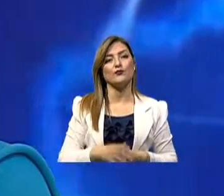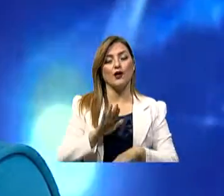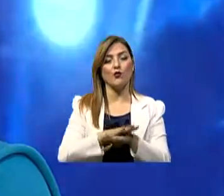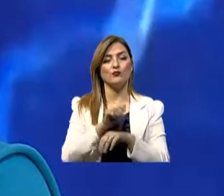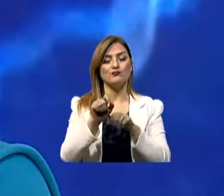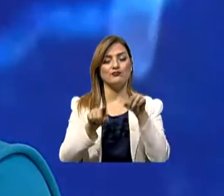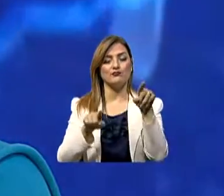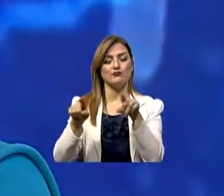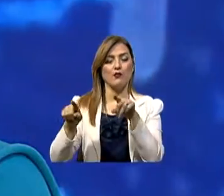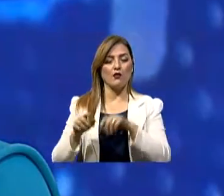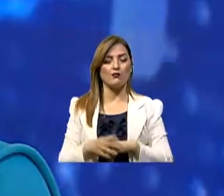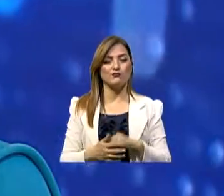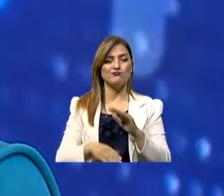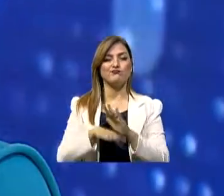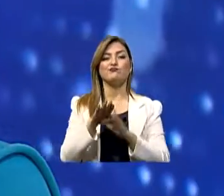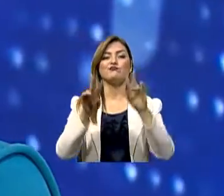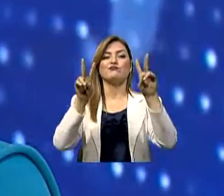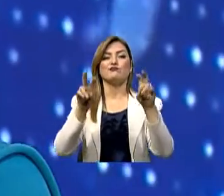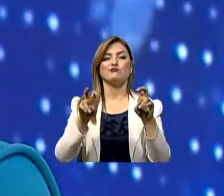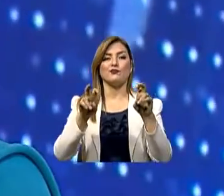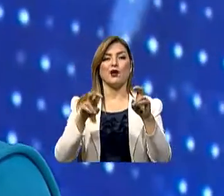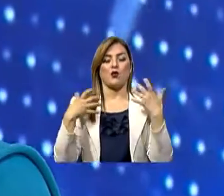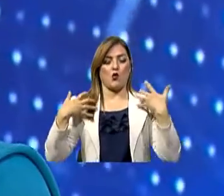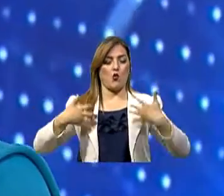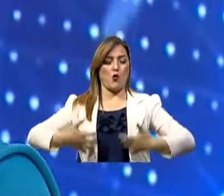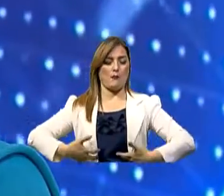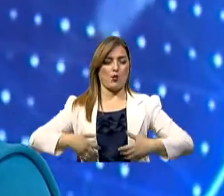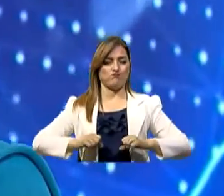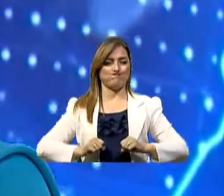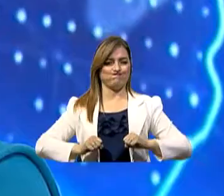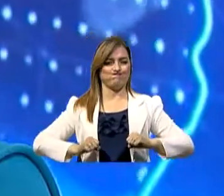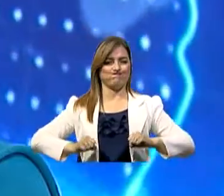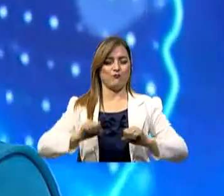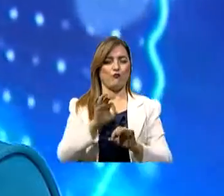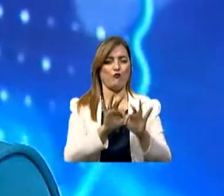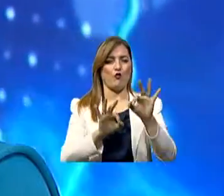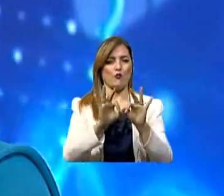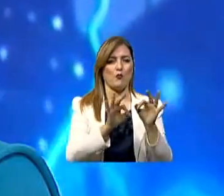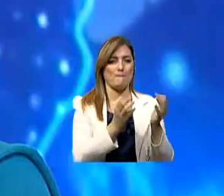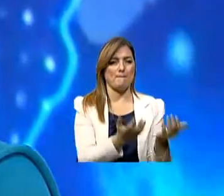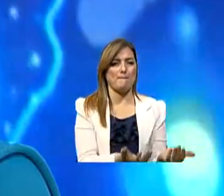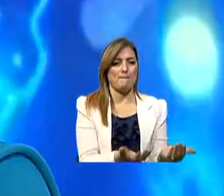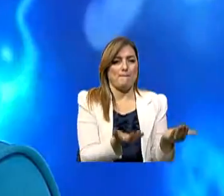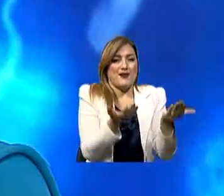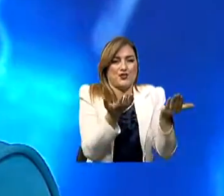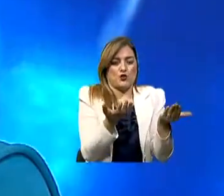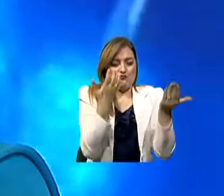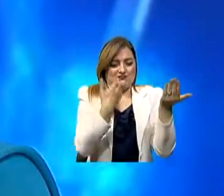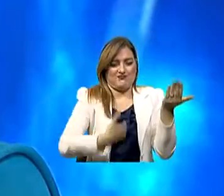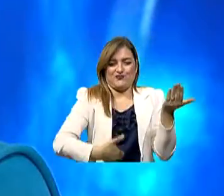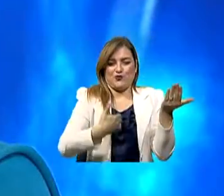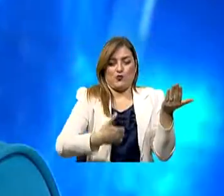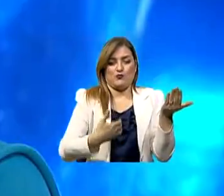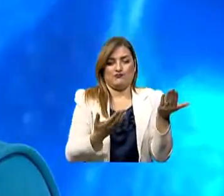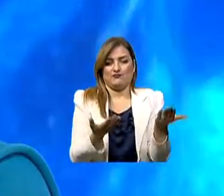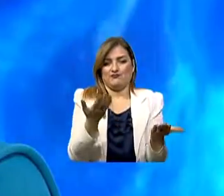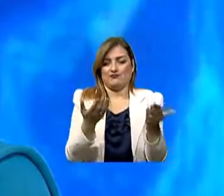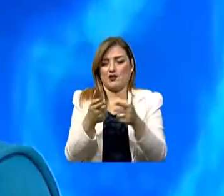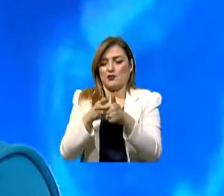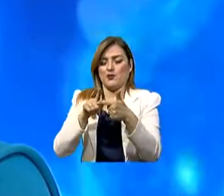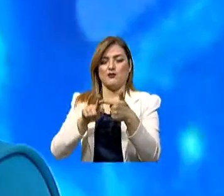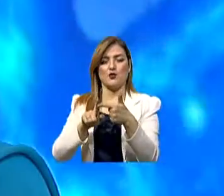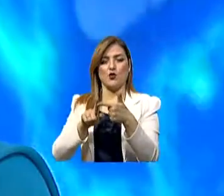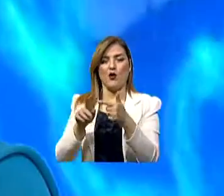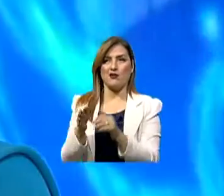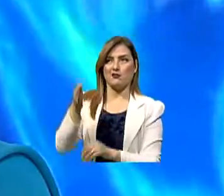es más común se llama el índice de masa corporal es una fórmula que es del peso uno en kilos dividido a la casa al cuadrado